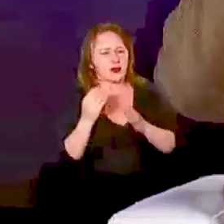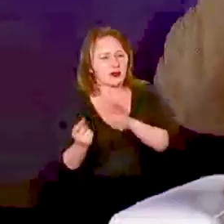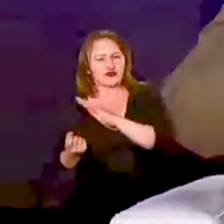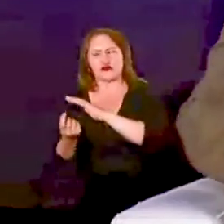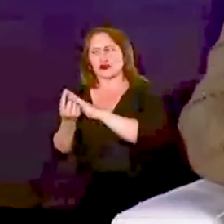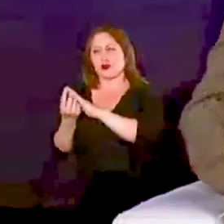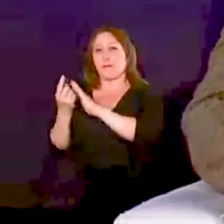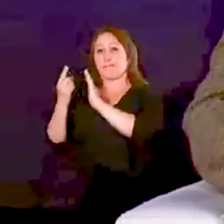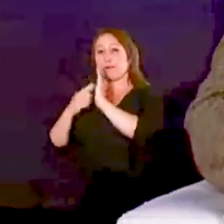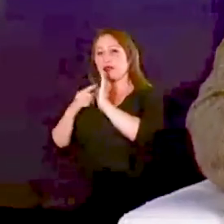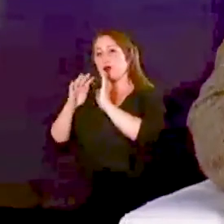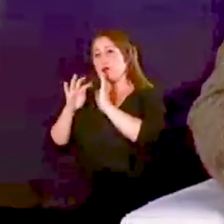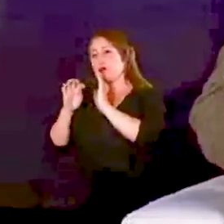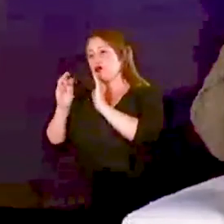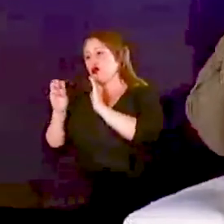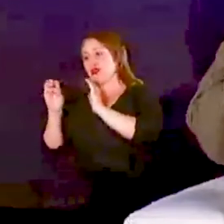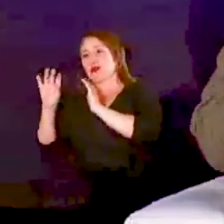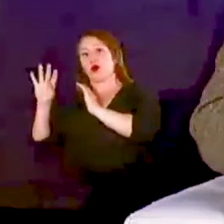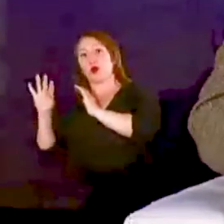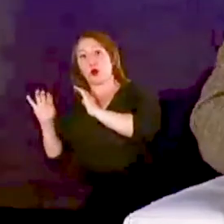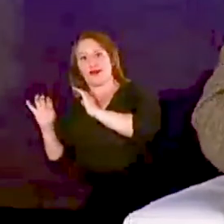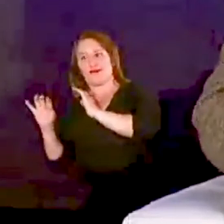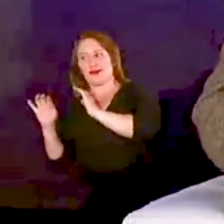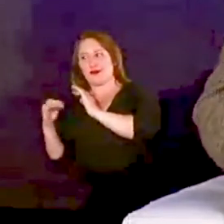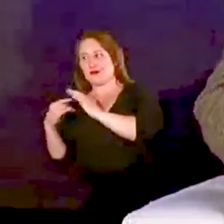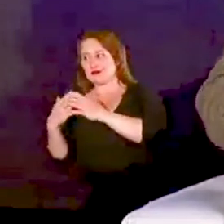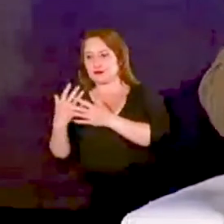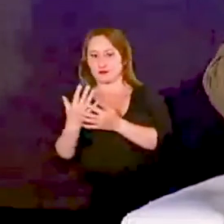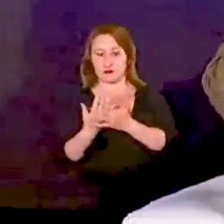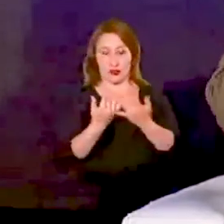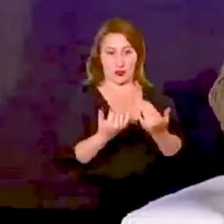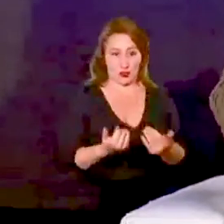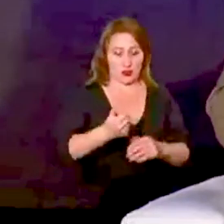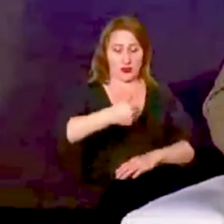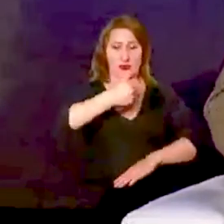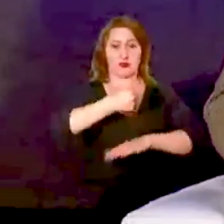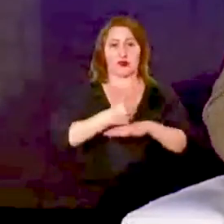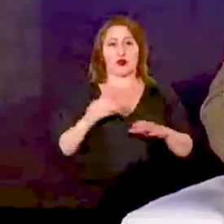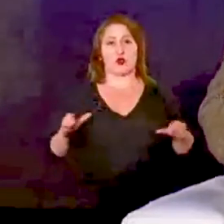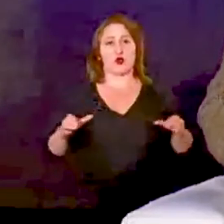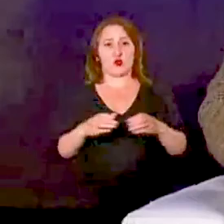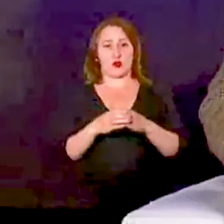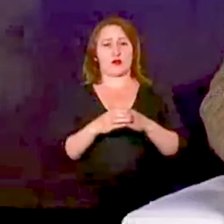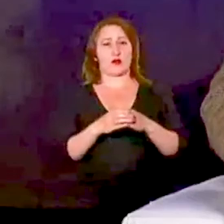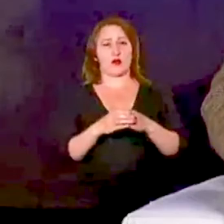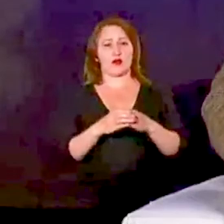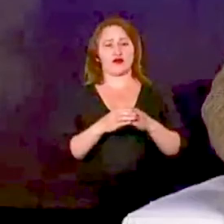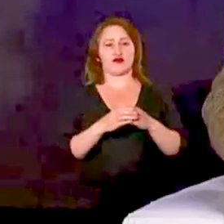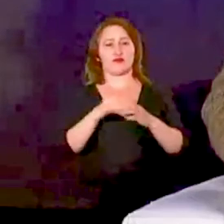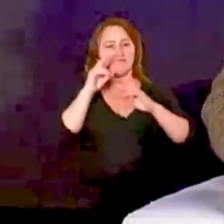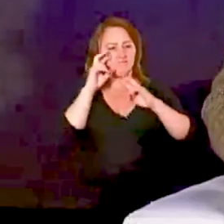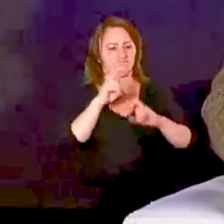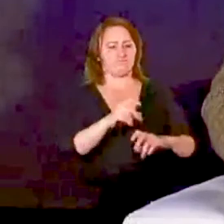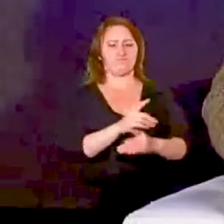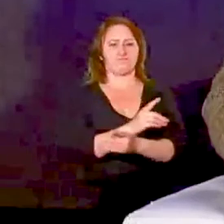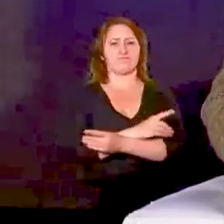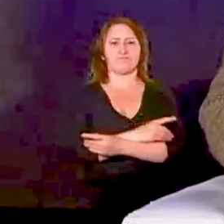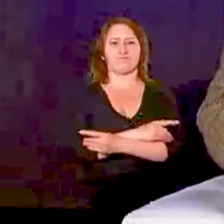1989, pero hoy somos una dirección, y como usted lo dijo, somos un cuerpo técnico de investigación